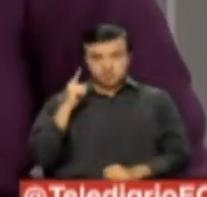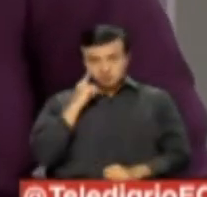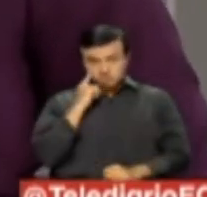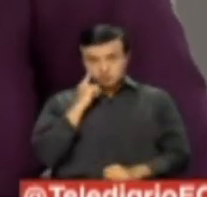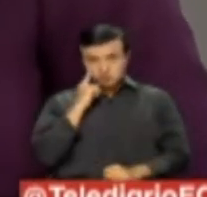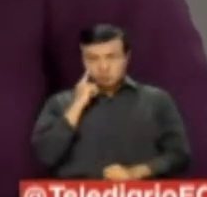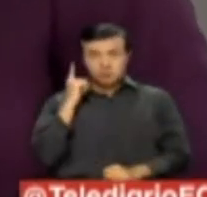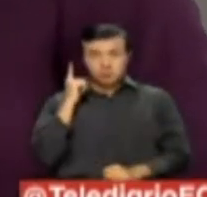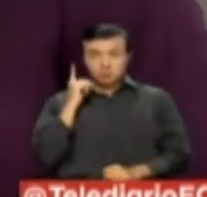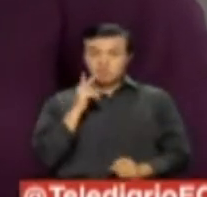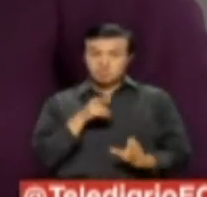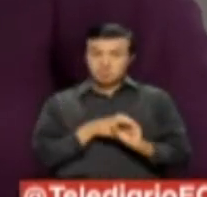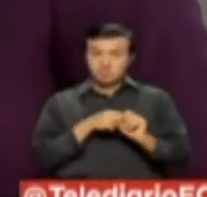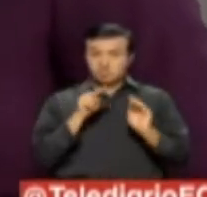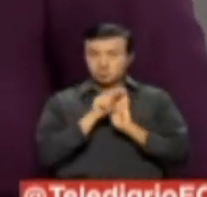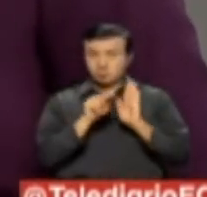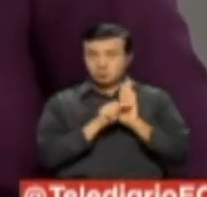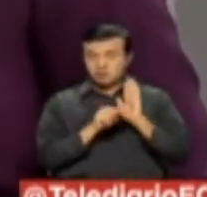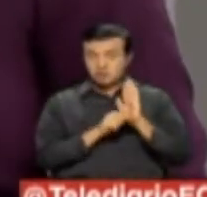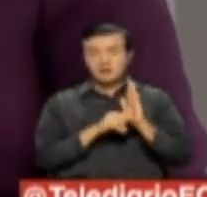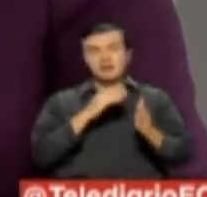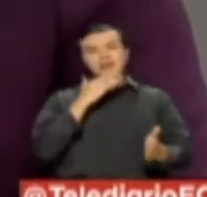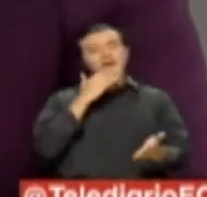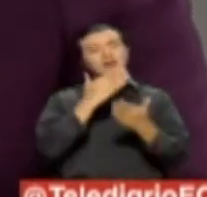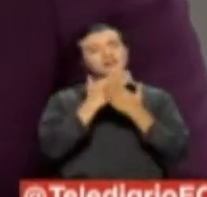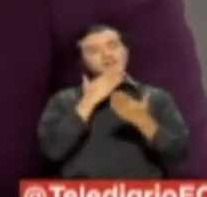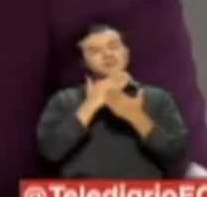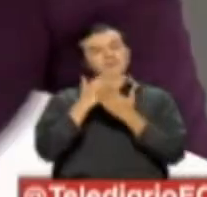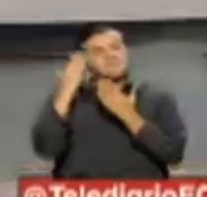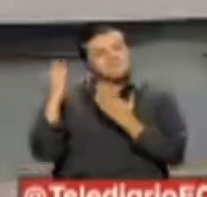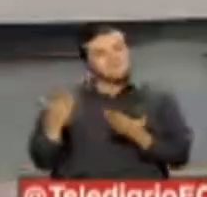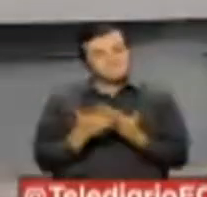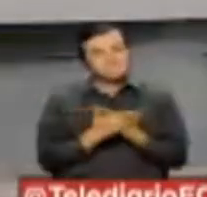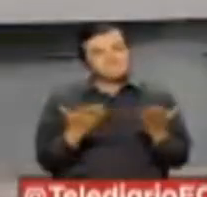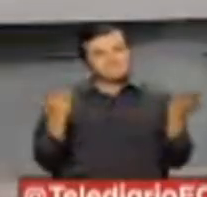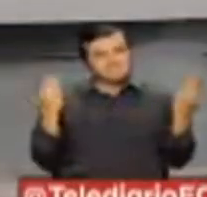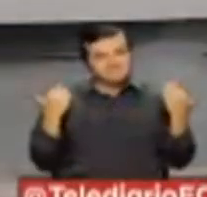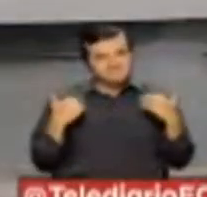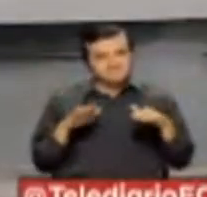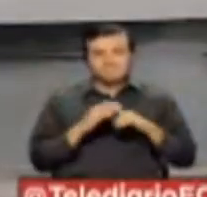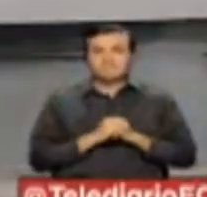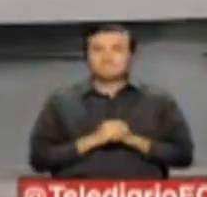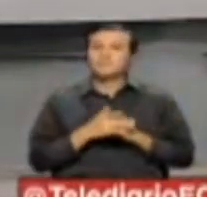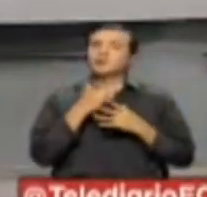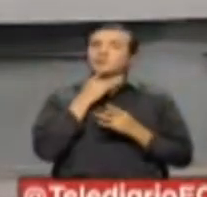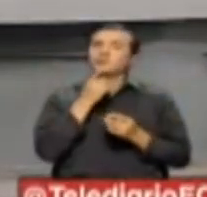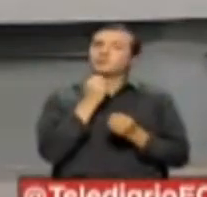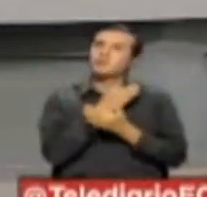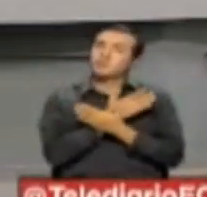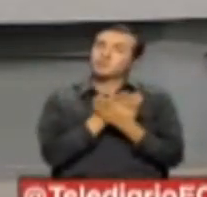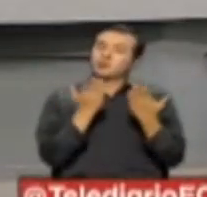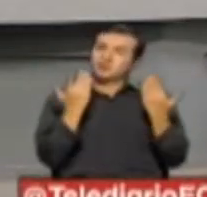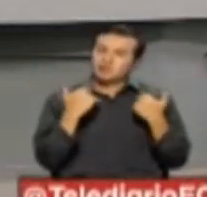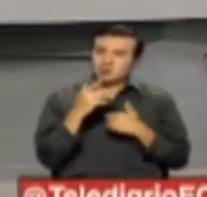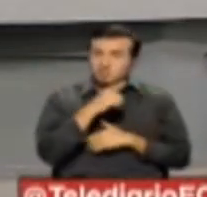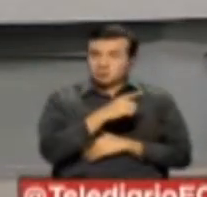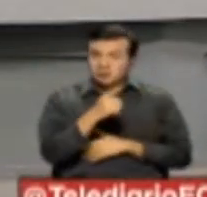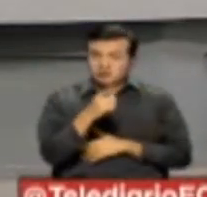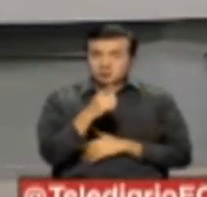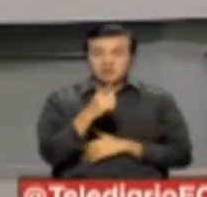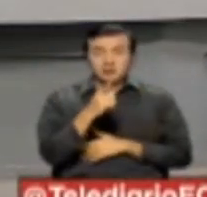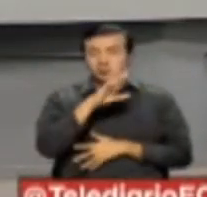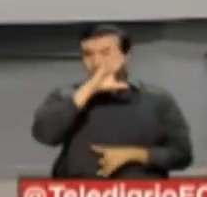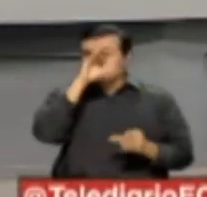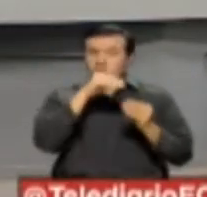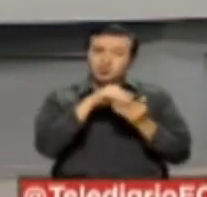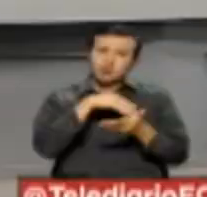construcción de este tipo de normativas muchísimas gracias por habernos acompañado eso tras haber compartido esta jornada con usted y pues despejar